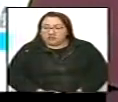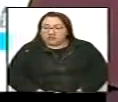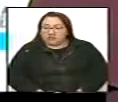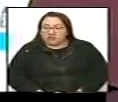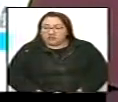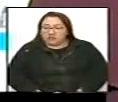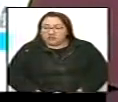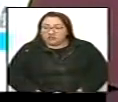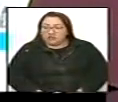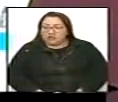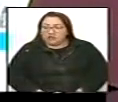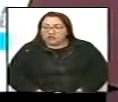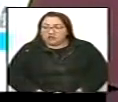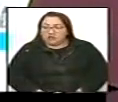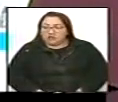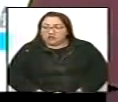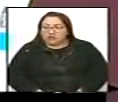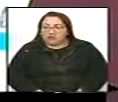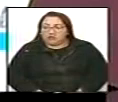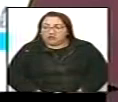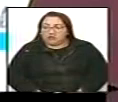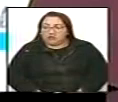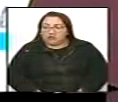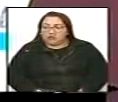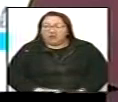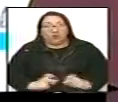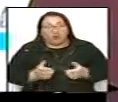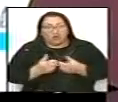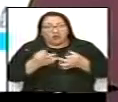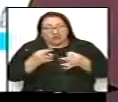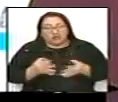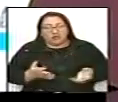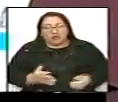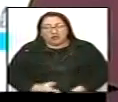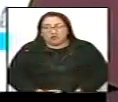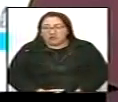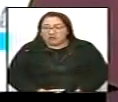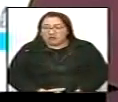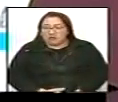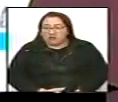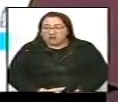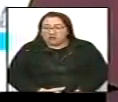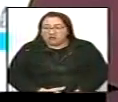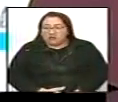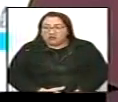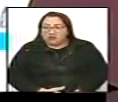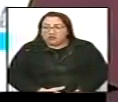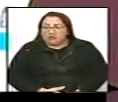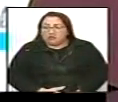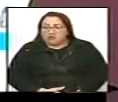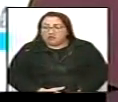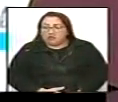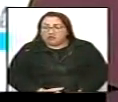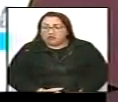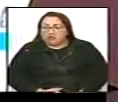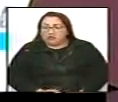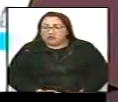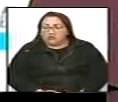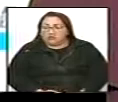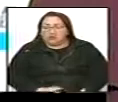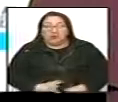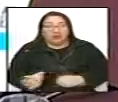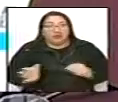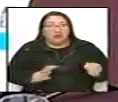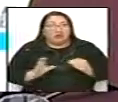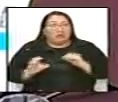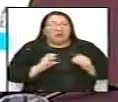un Ministerio Público decente, señor presidente, y un Congreso también decente, ¿no? Y no querer desviar las discusiones, ¿no?,